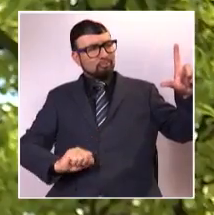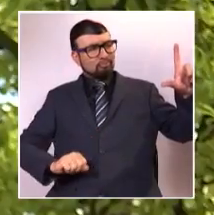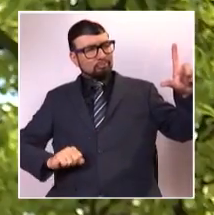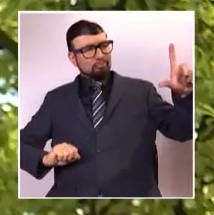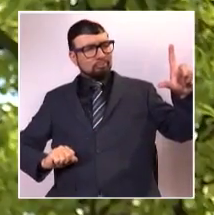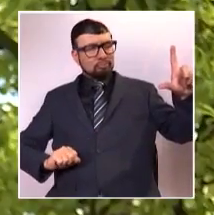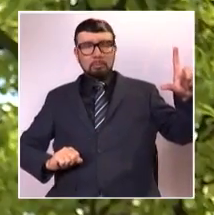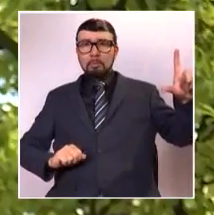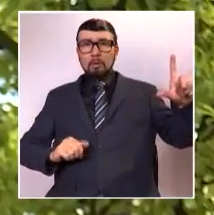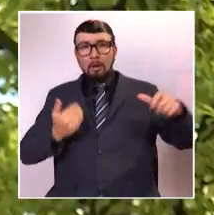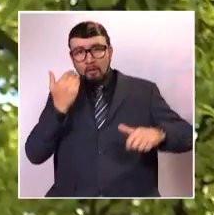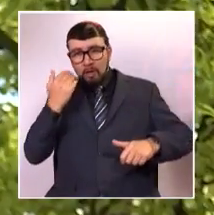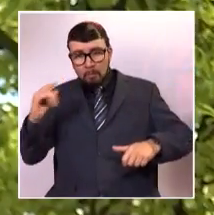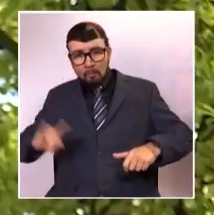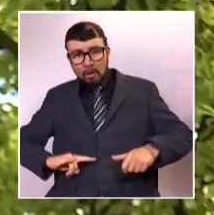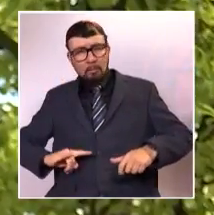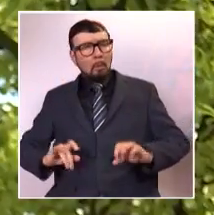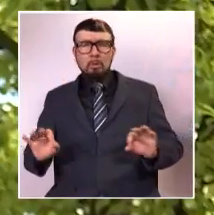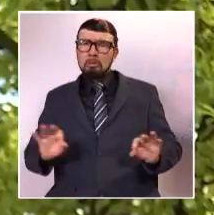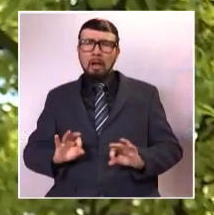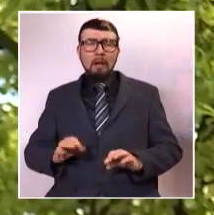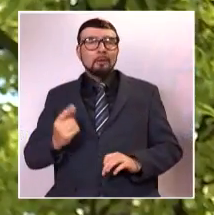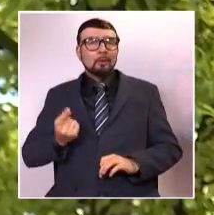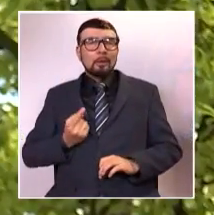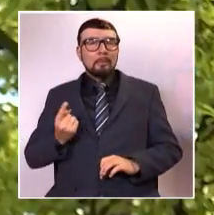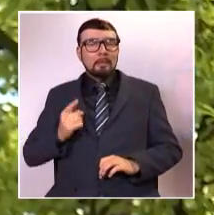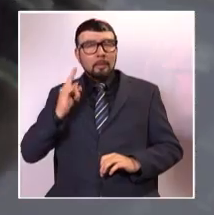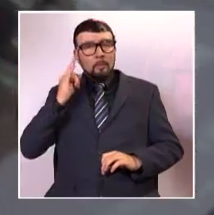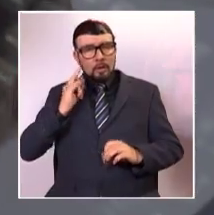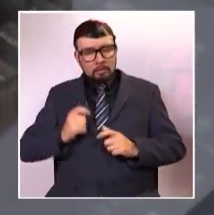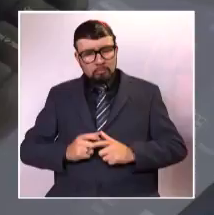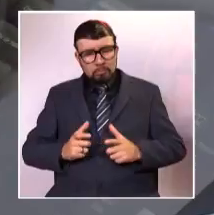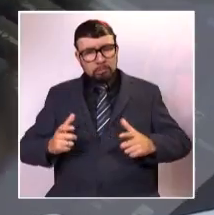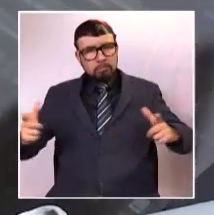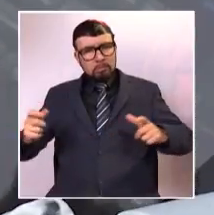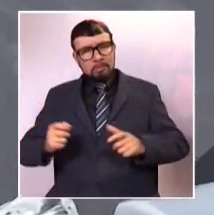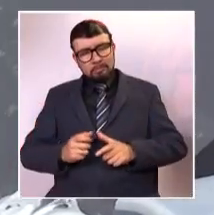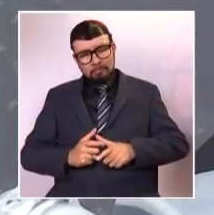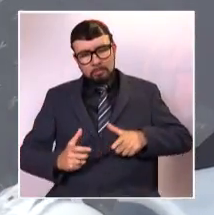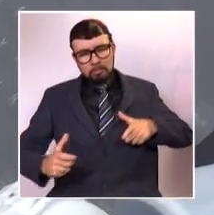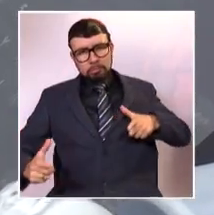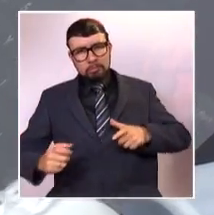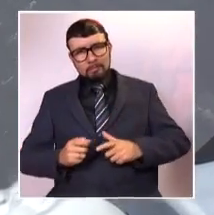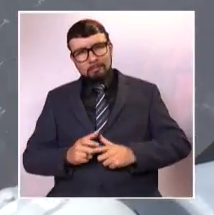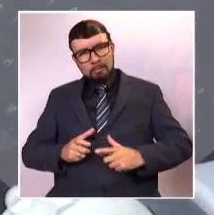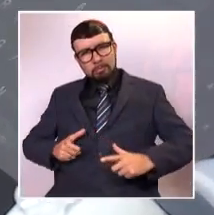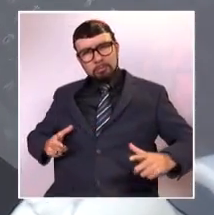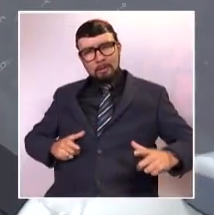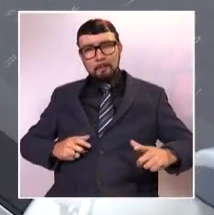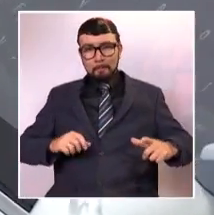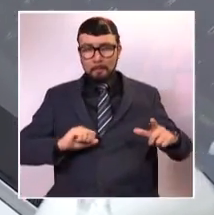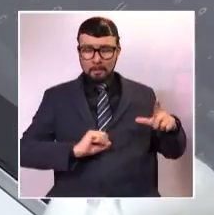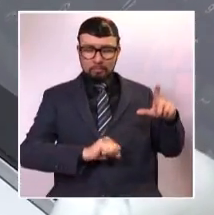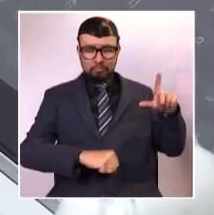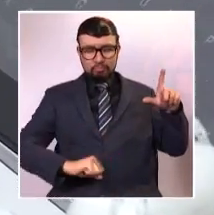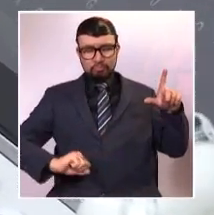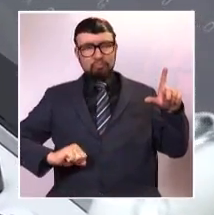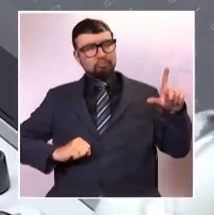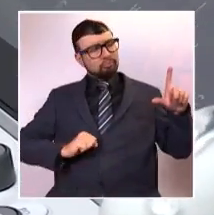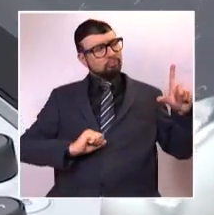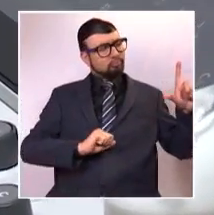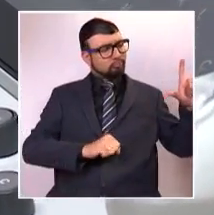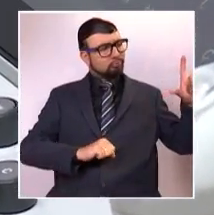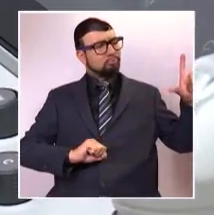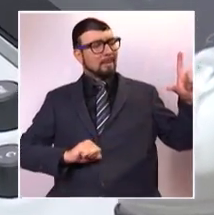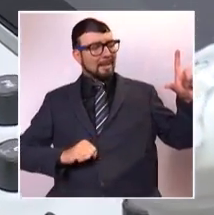secundario, puesto que se trata de ondas de sonido a una alta frecuencia que son emitidas por el transductor, que es la parte que